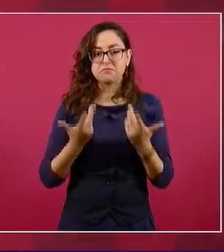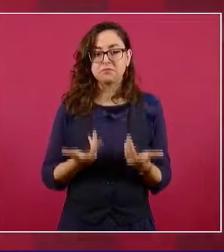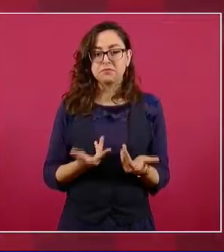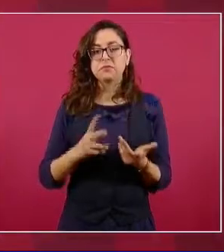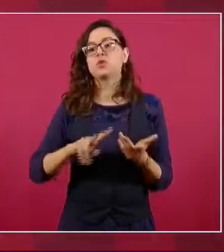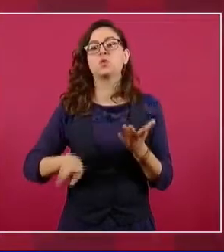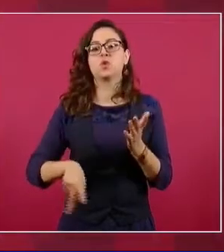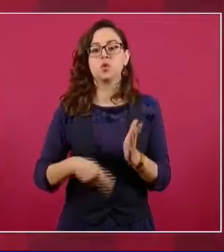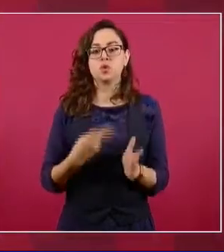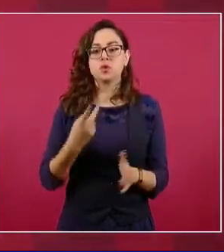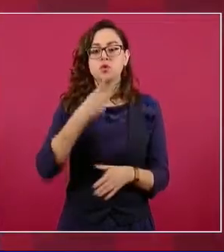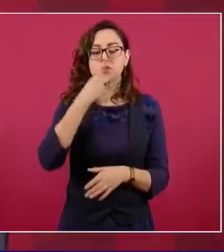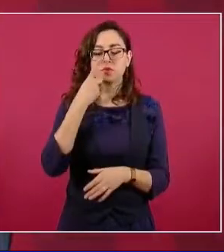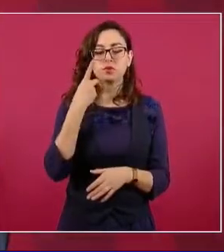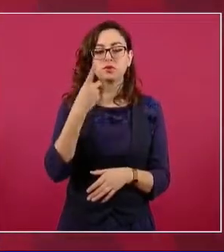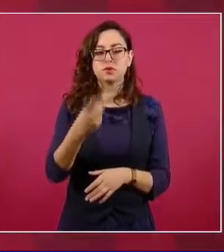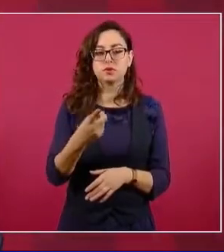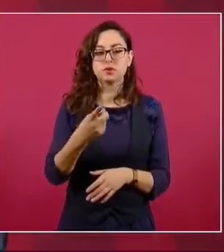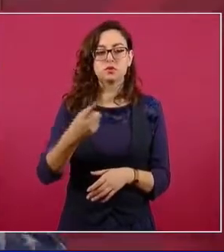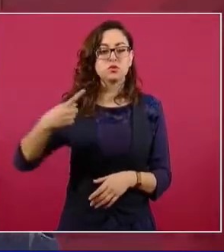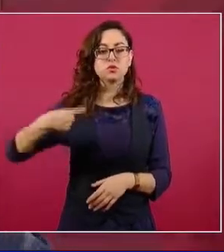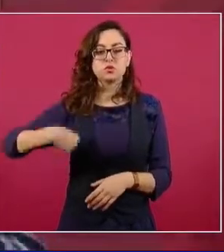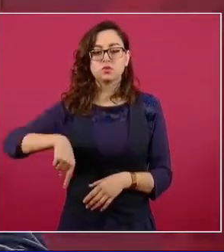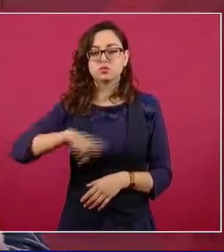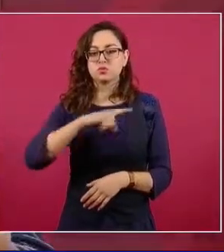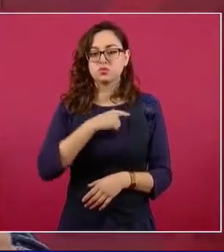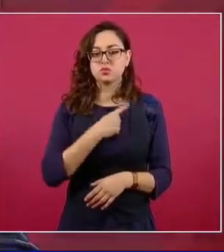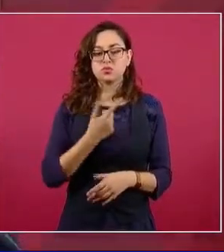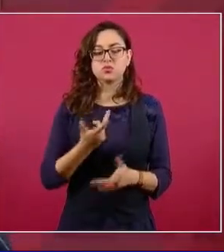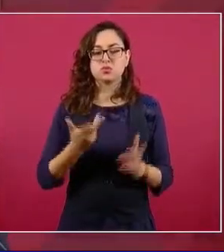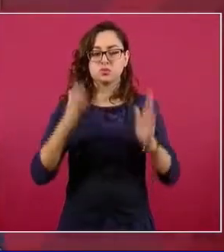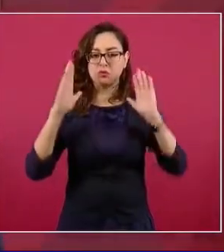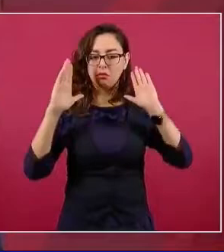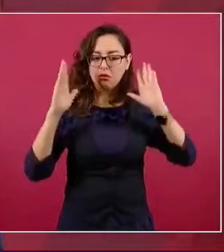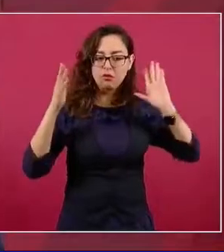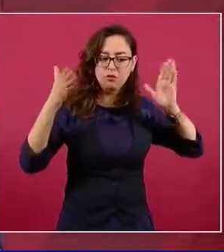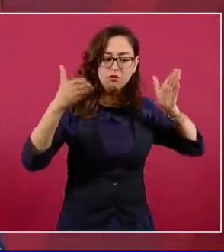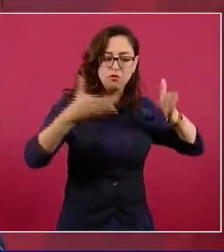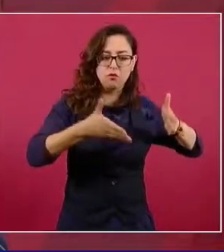reitero, nosotros decidimos no